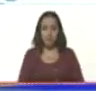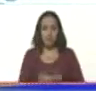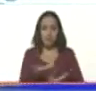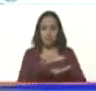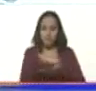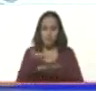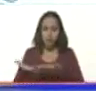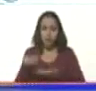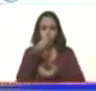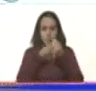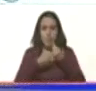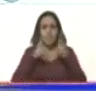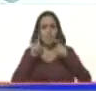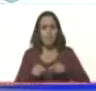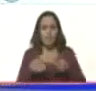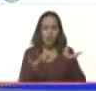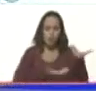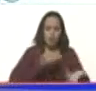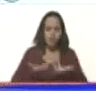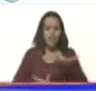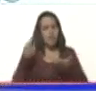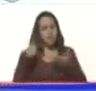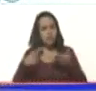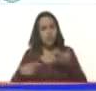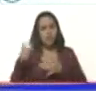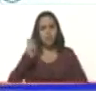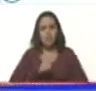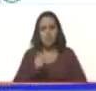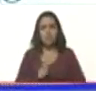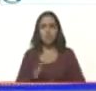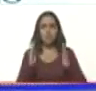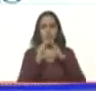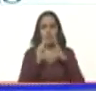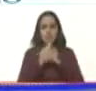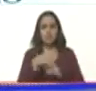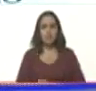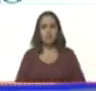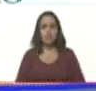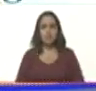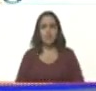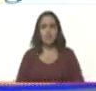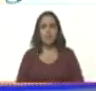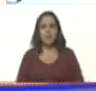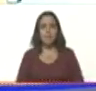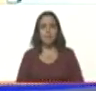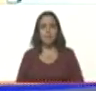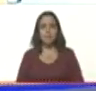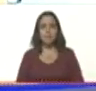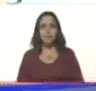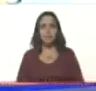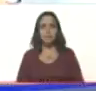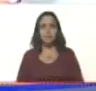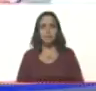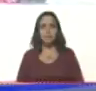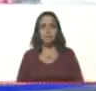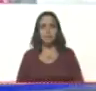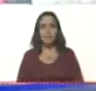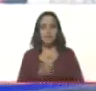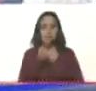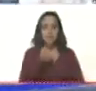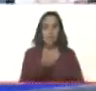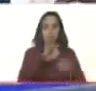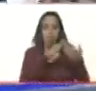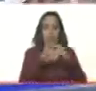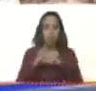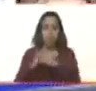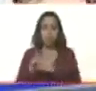debemos prever la cocina, los implementos que necesitamos en esas casas. Claro, yo le pedí entonces a Comuna, que es quien se